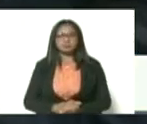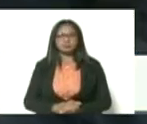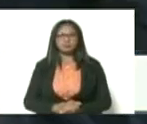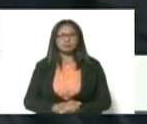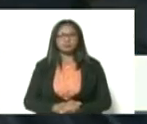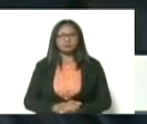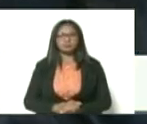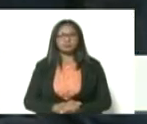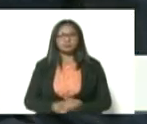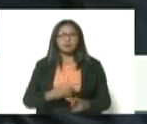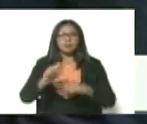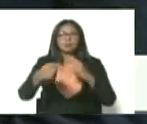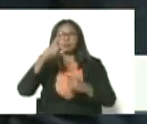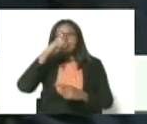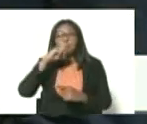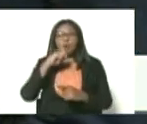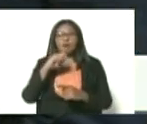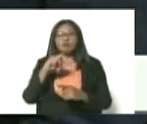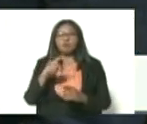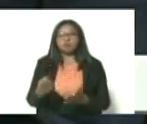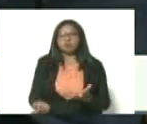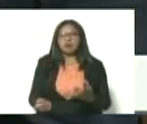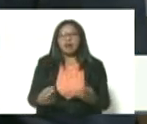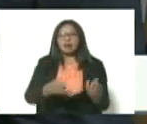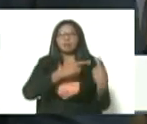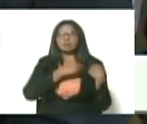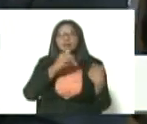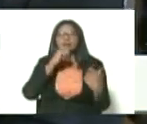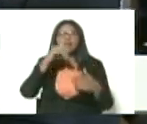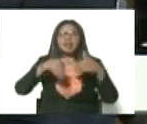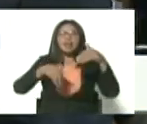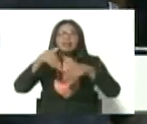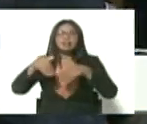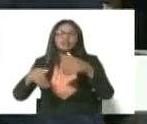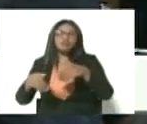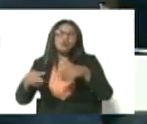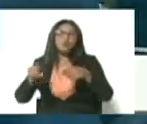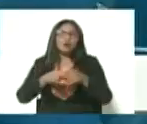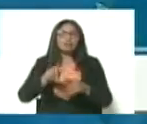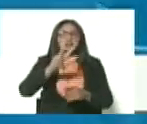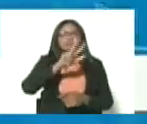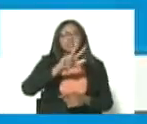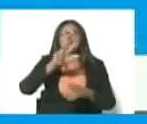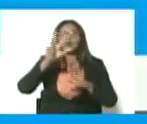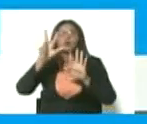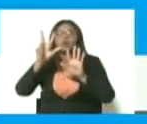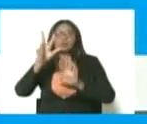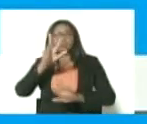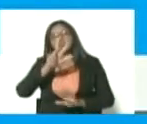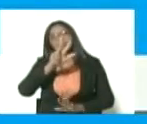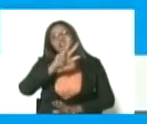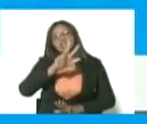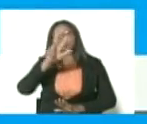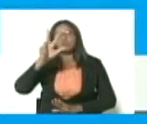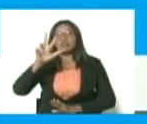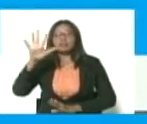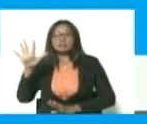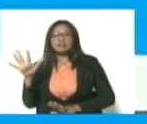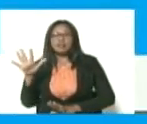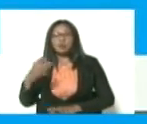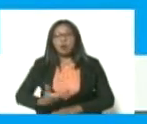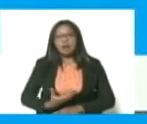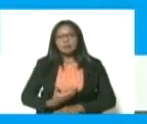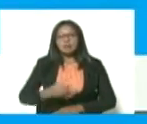Y para el próximo año correspondería, empezando el año, la elección de las 335 alcaldías y los 335